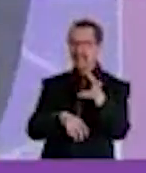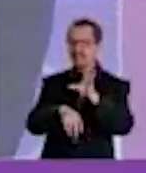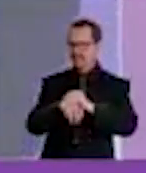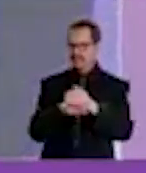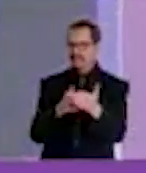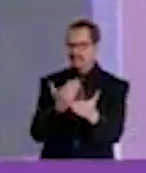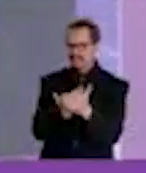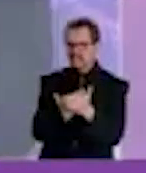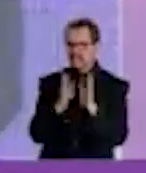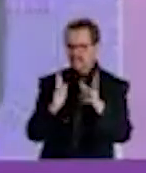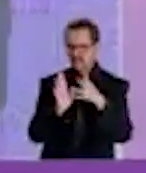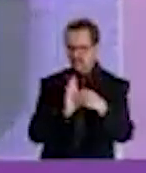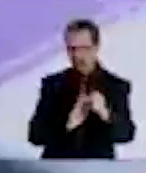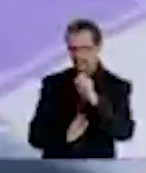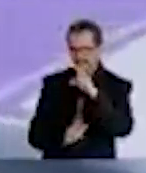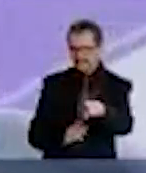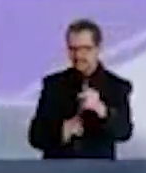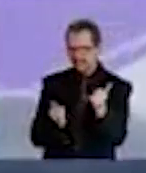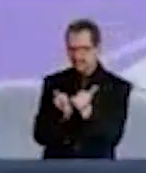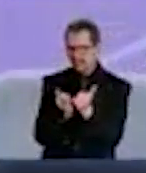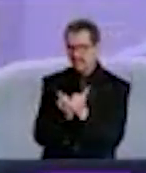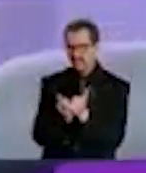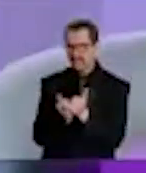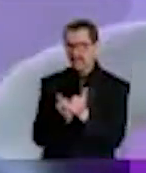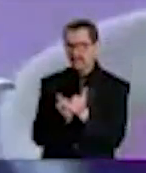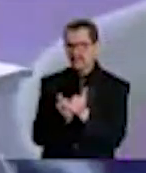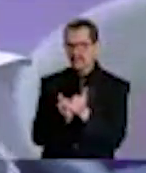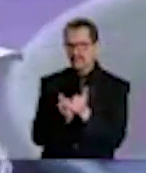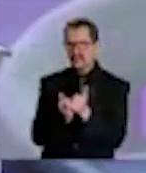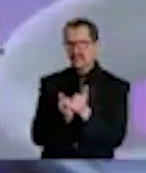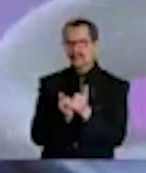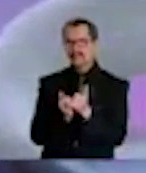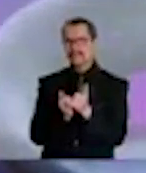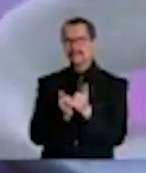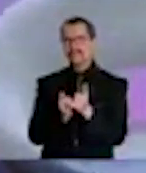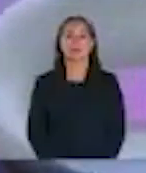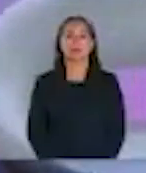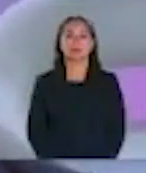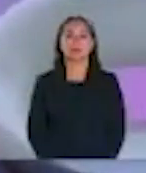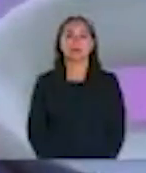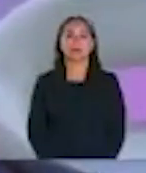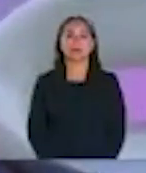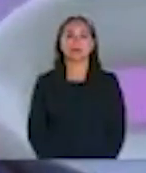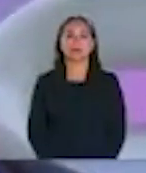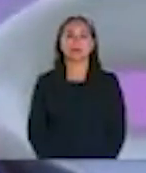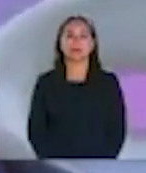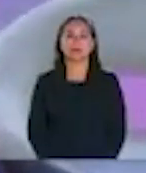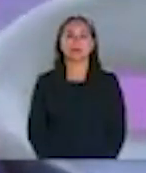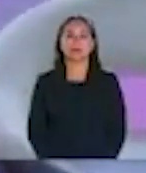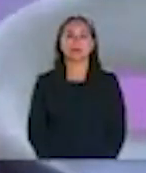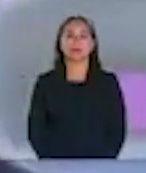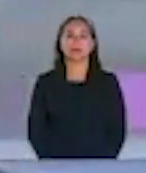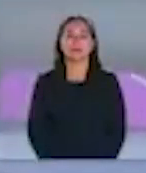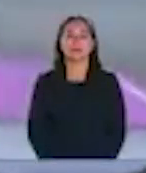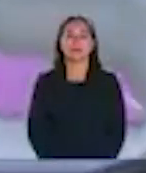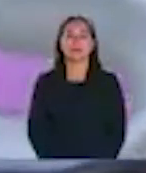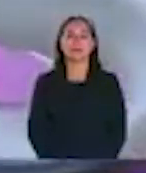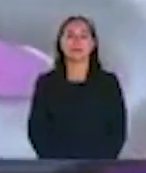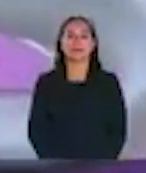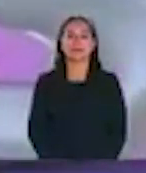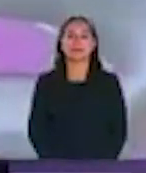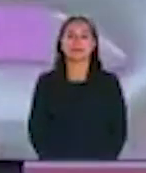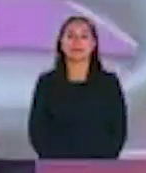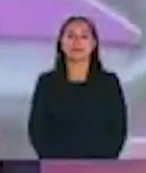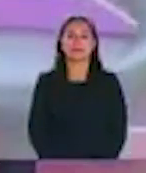no por supuesto que yo no propongo lo mismo que enrique peña nieto- primero andrés manuel serenata como dices tú no te enojes